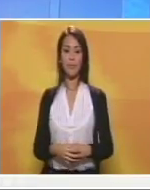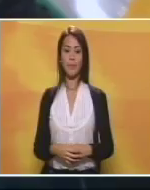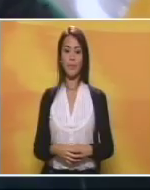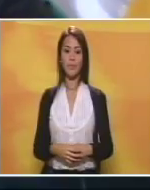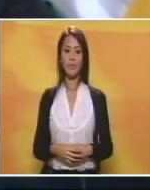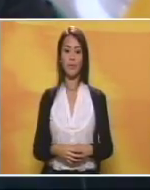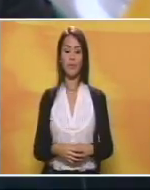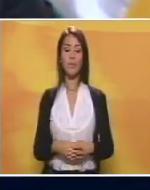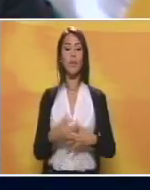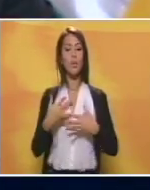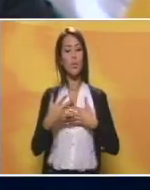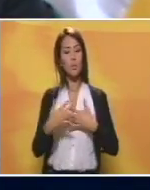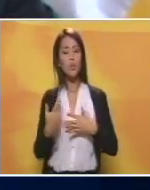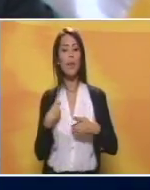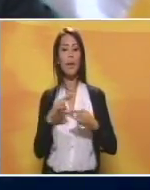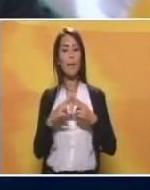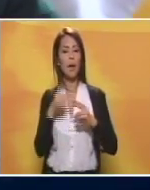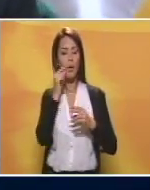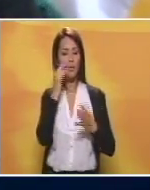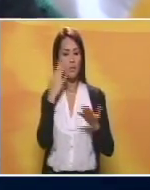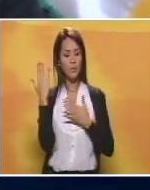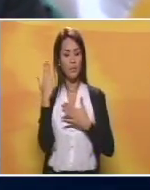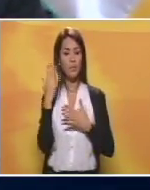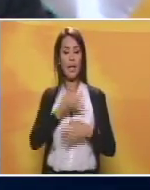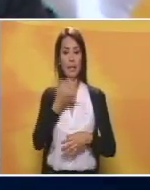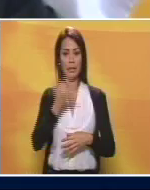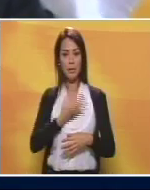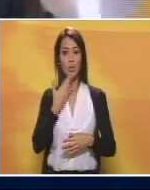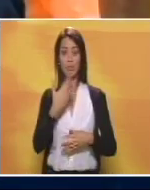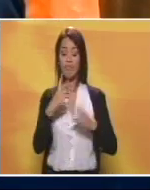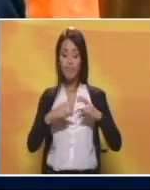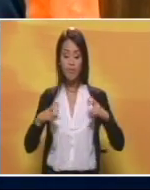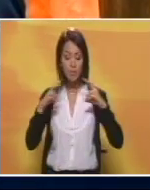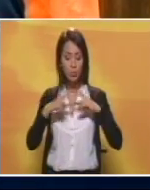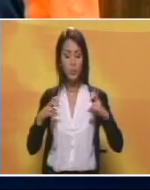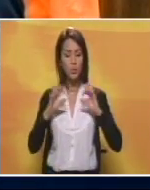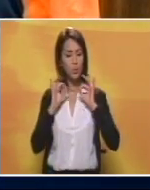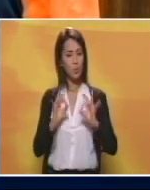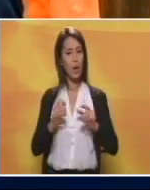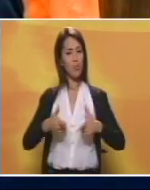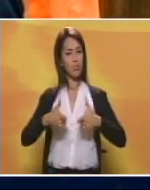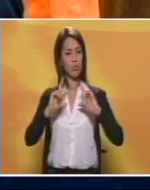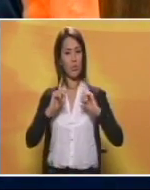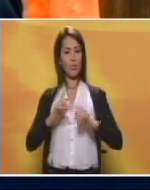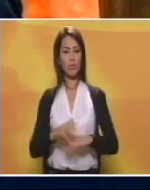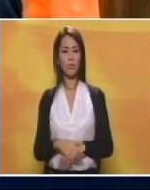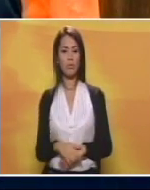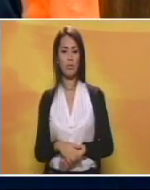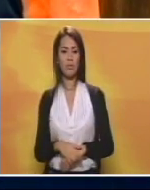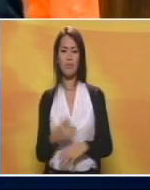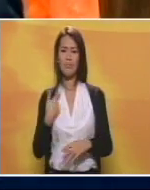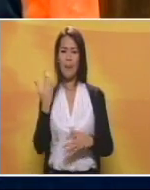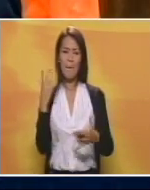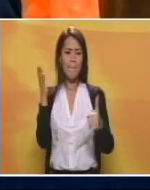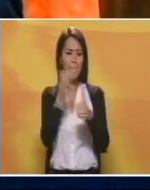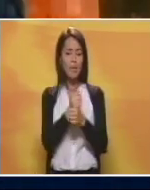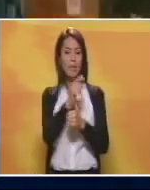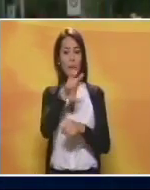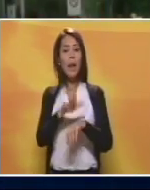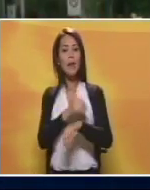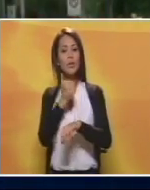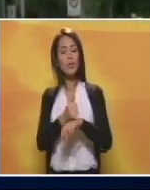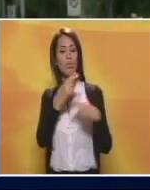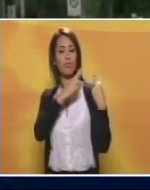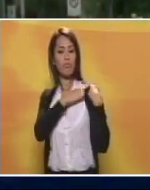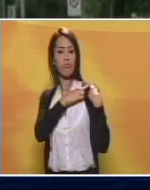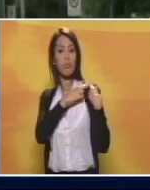Durante un acto en La Paz, el mandatario boliviano aseguró que solicitará indagar a esas autoridades para dar con los autores en caso de que haya